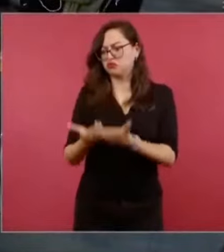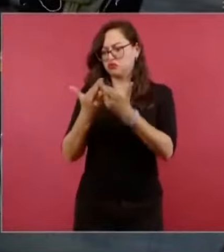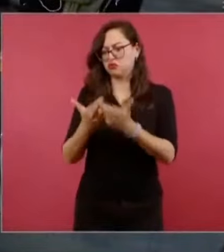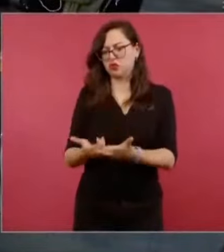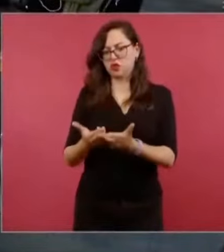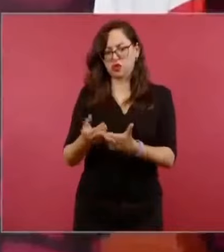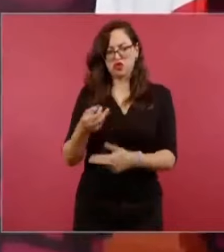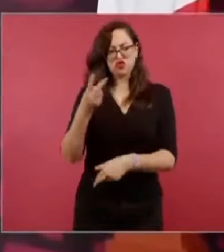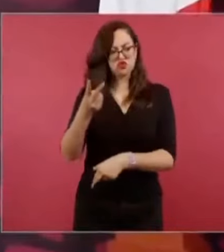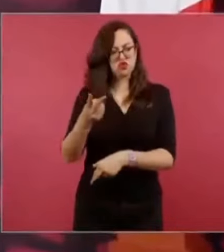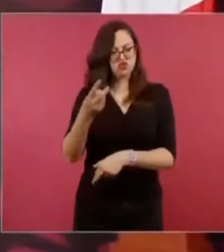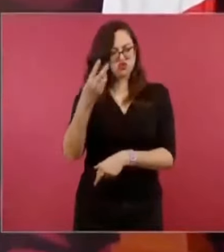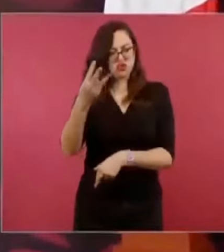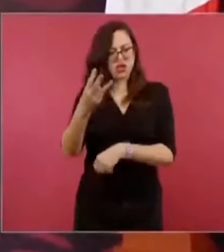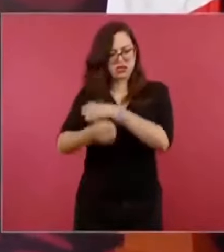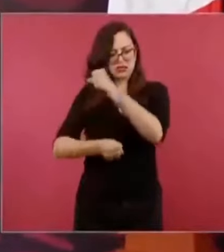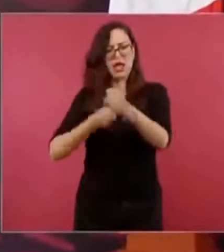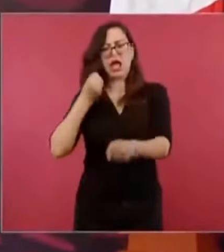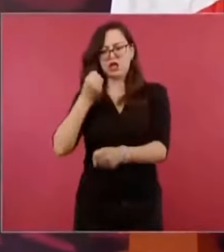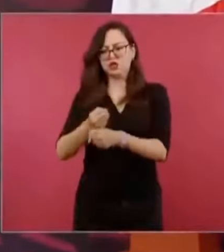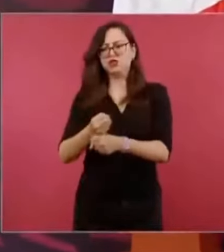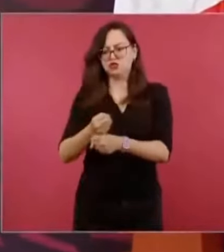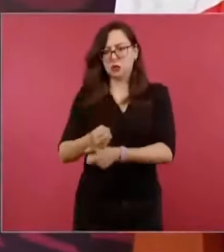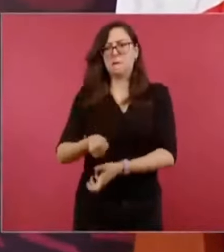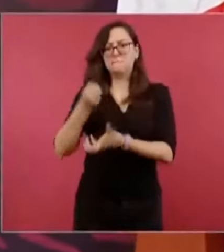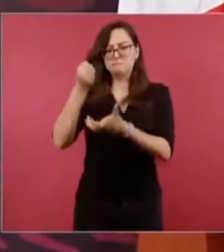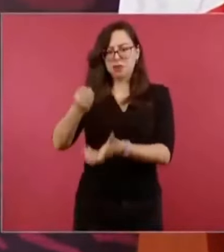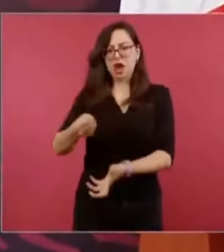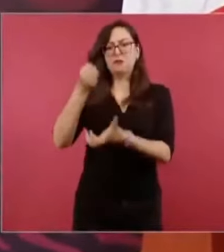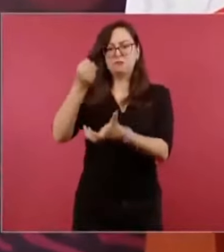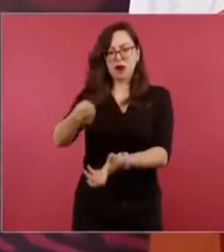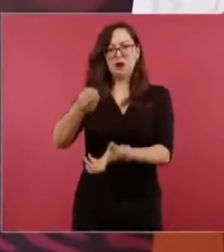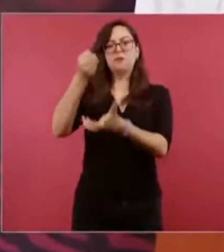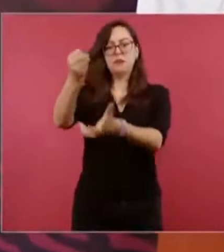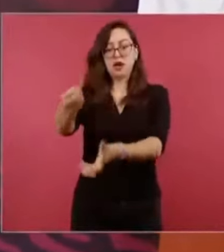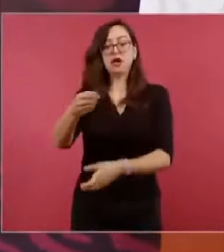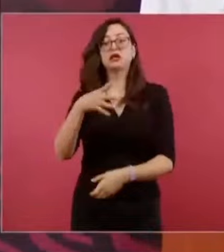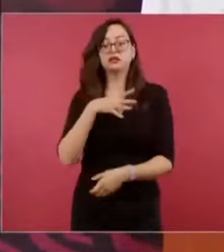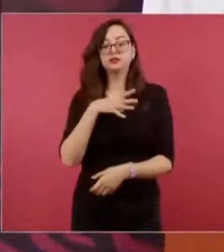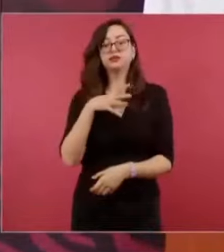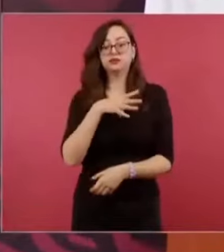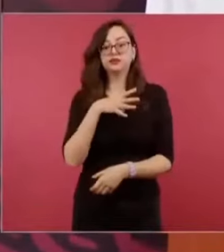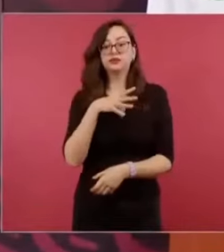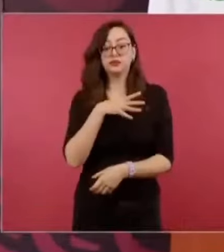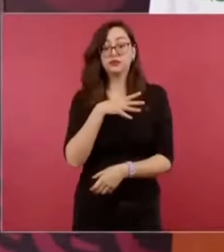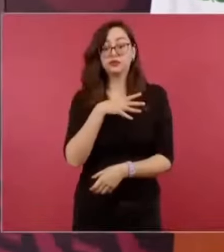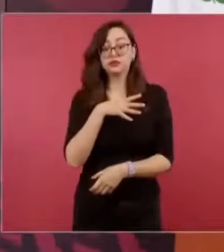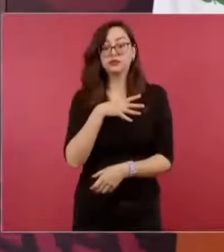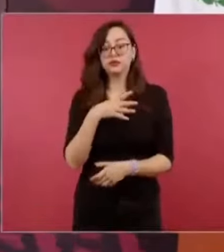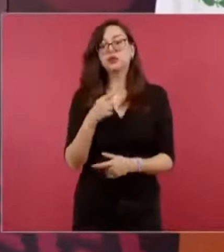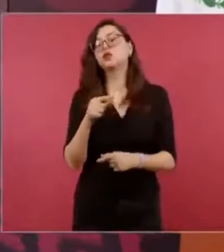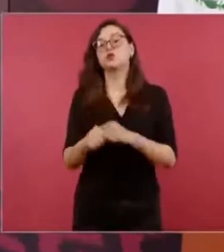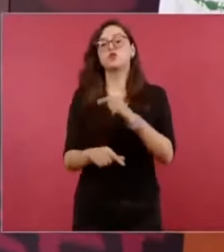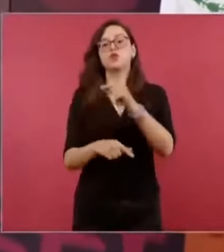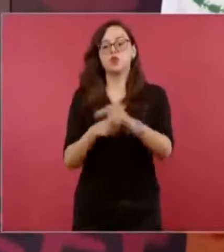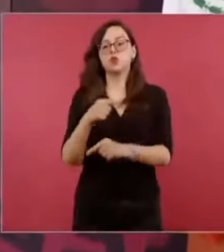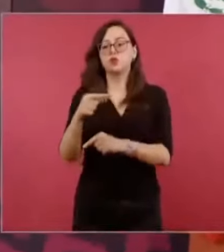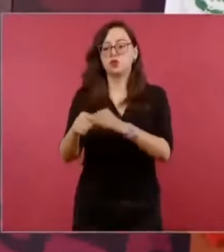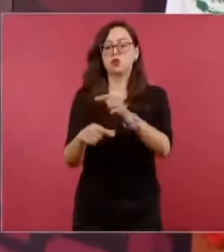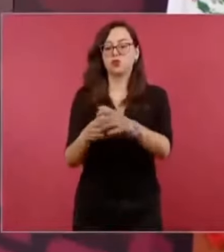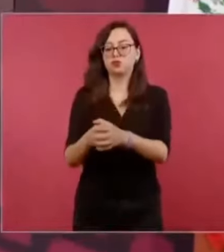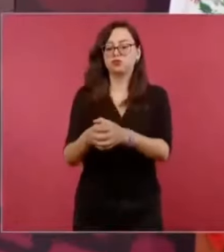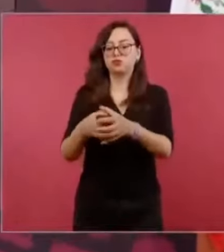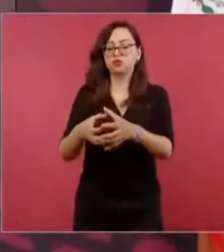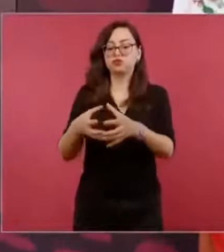dos o tres años más porque cuando se va a complicar más va a ser en la medida